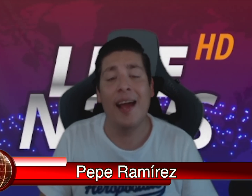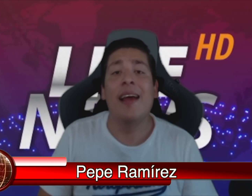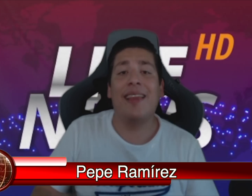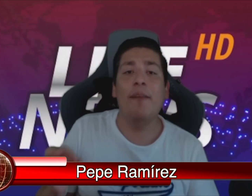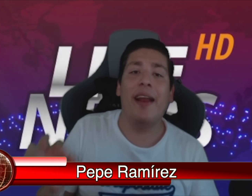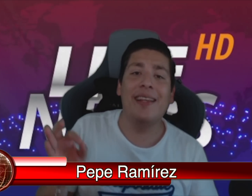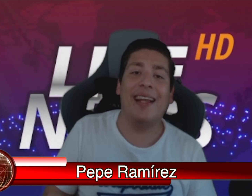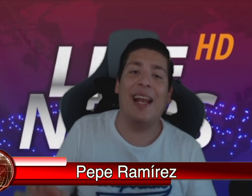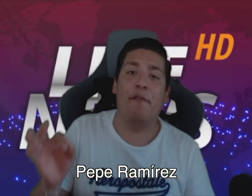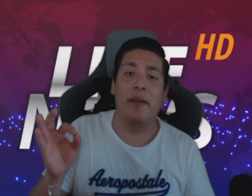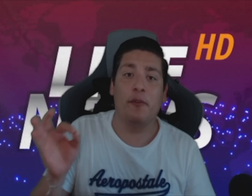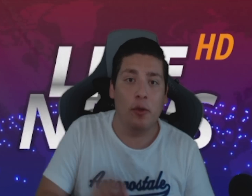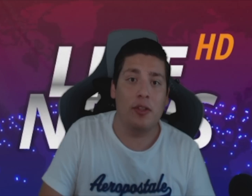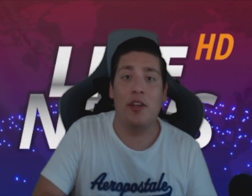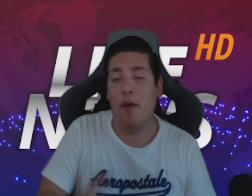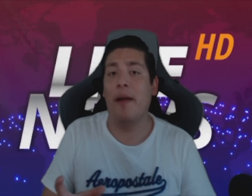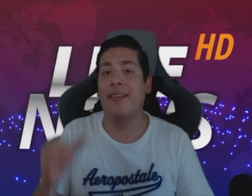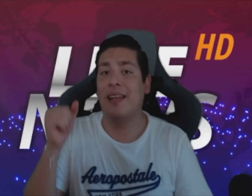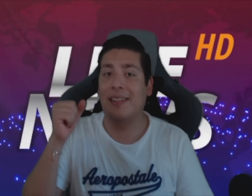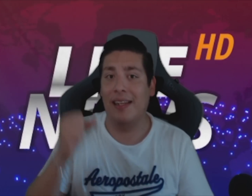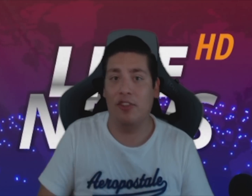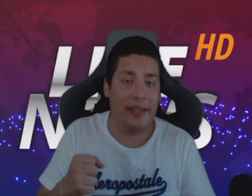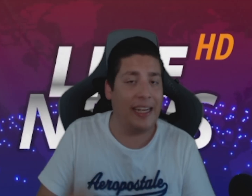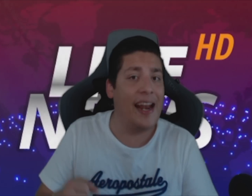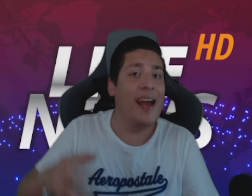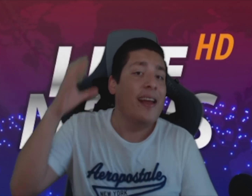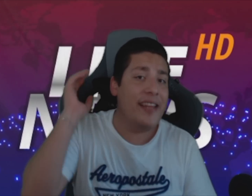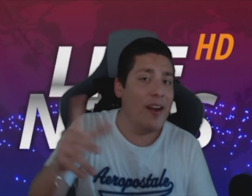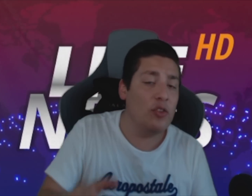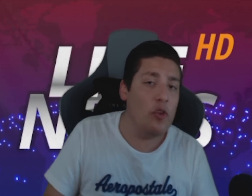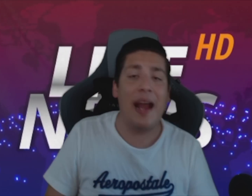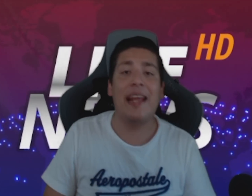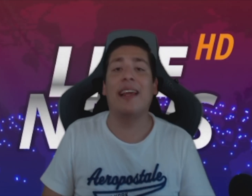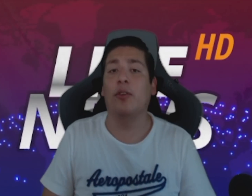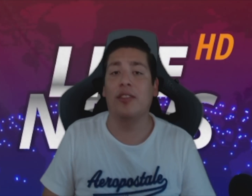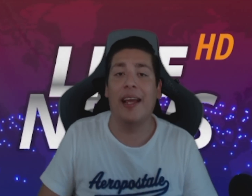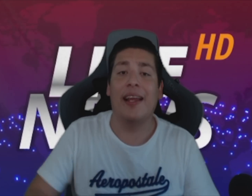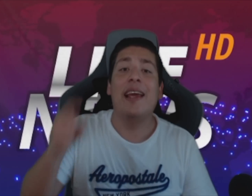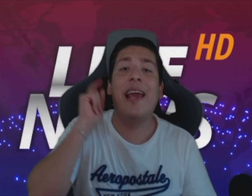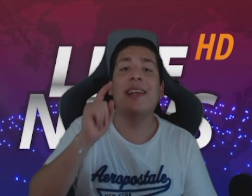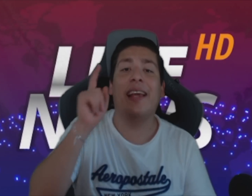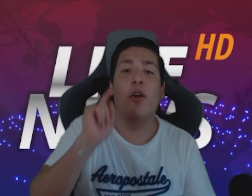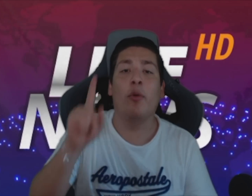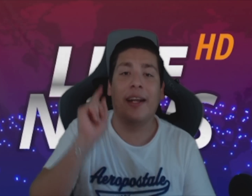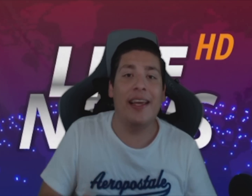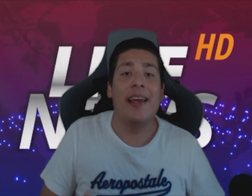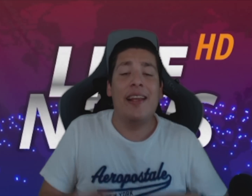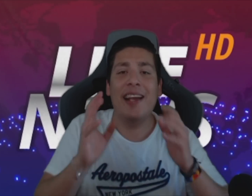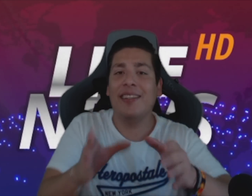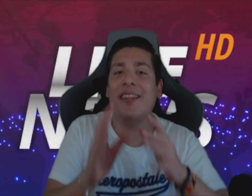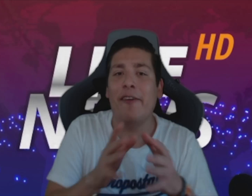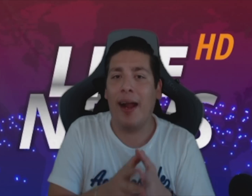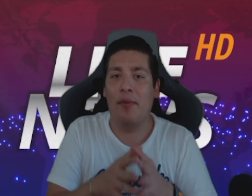mañanera, tal parece que la FemexFood y obviamente la selección mexicana dieron su manita a torcer, y es que ojo aquí,